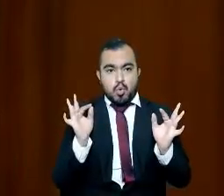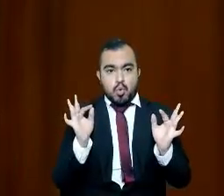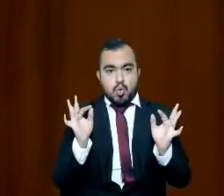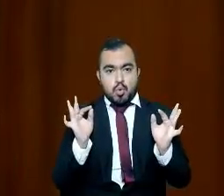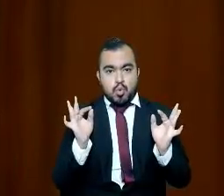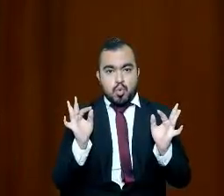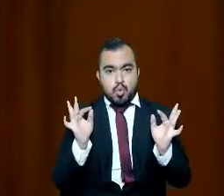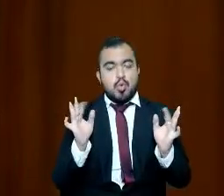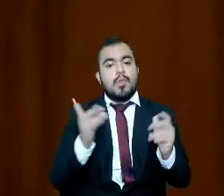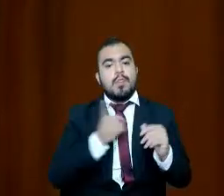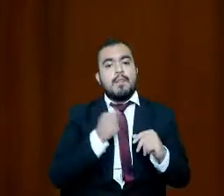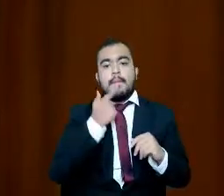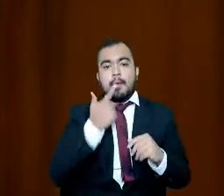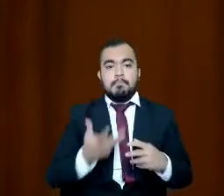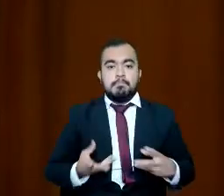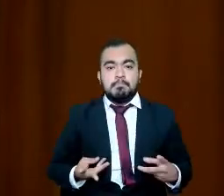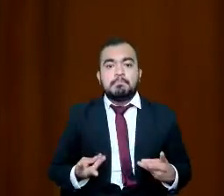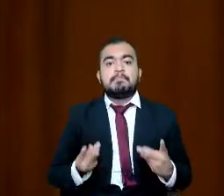Tenemos un despliegue de más de